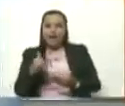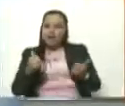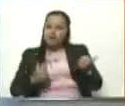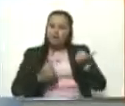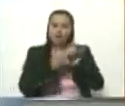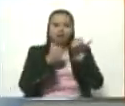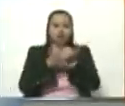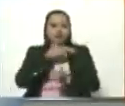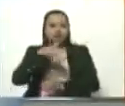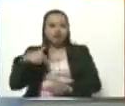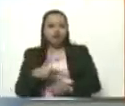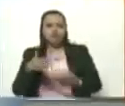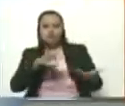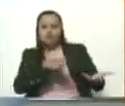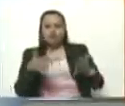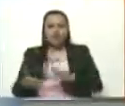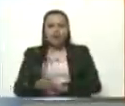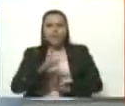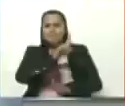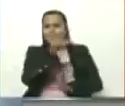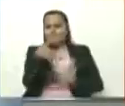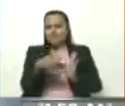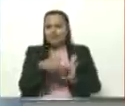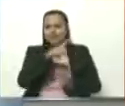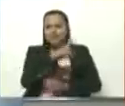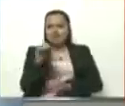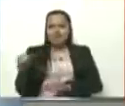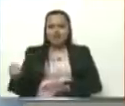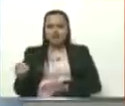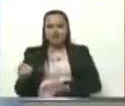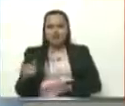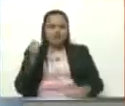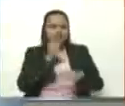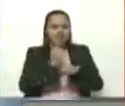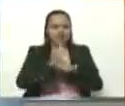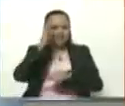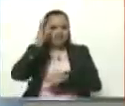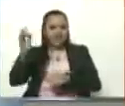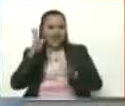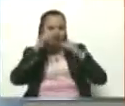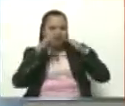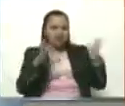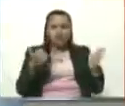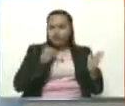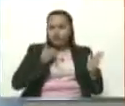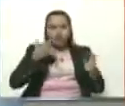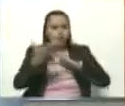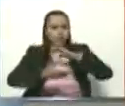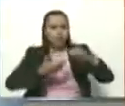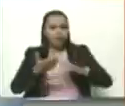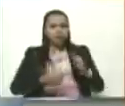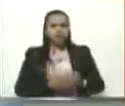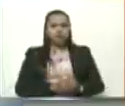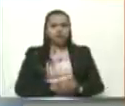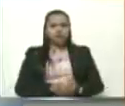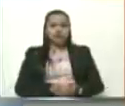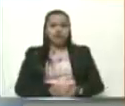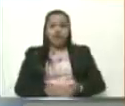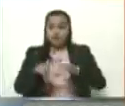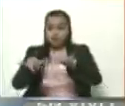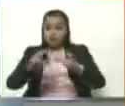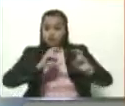con aproximadamente 1100 funcionarios destacados para atender esta contingencia y en este sentido